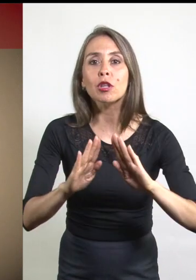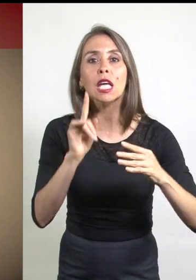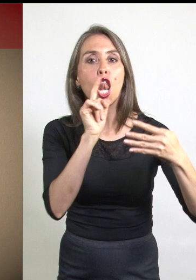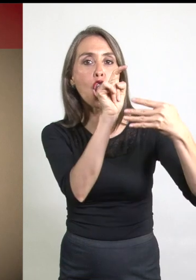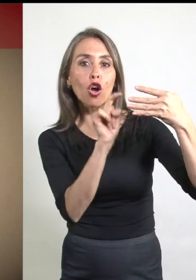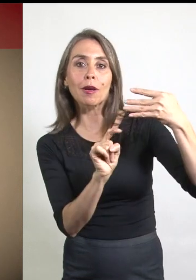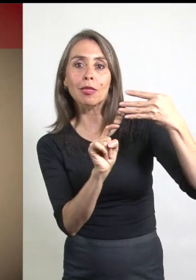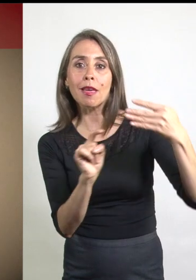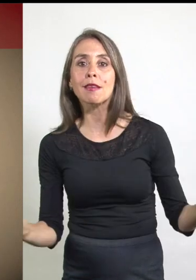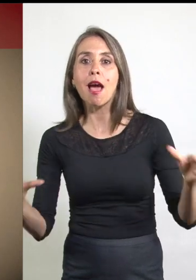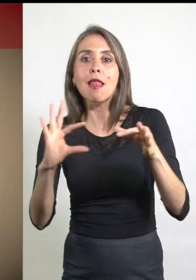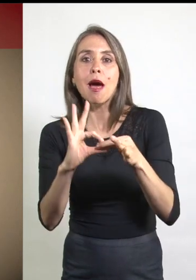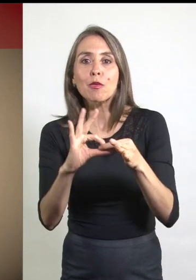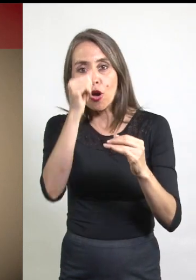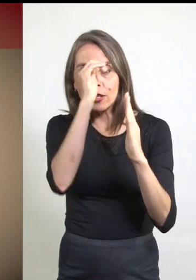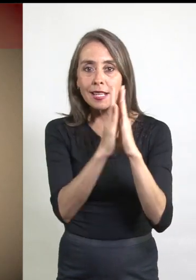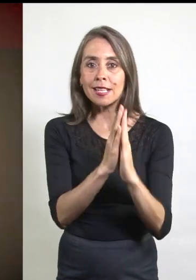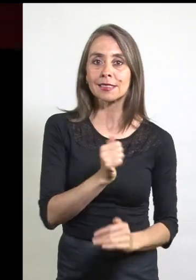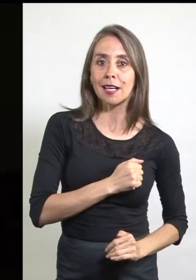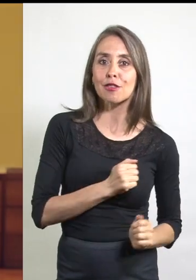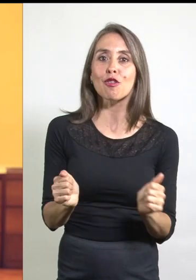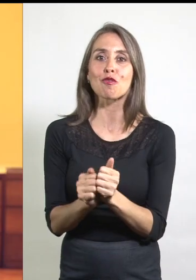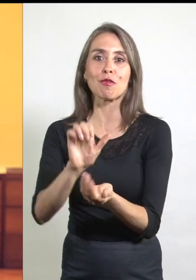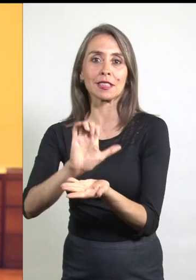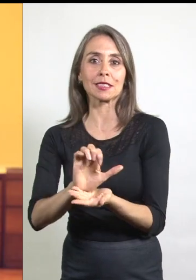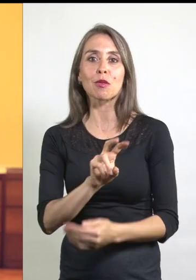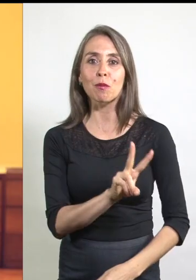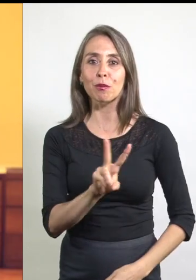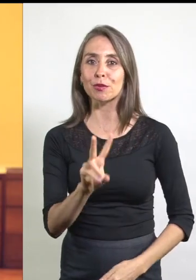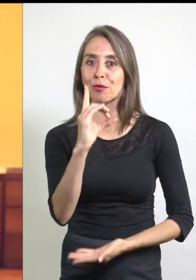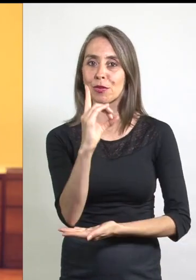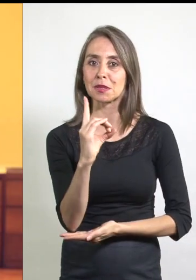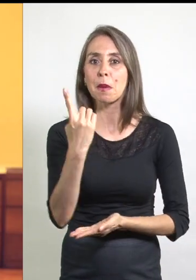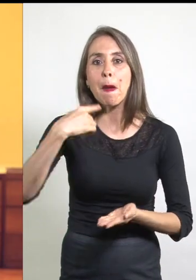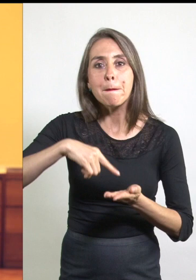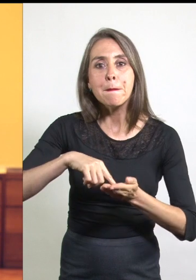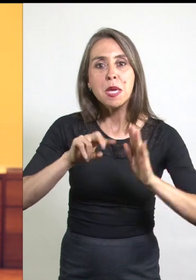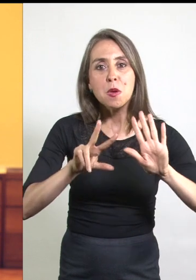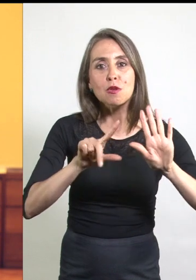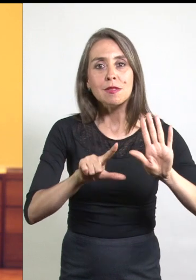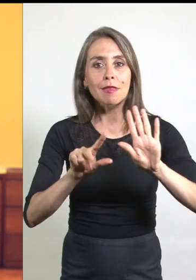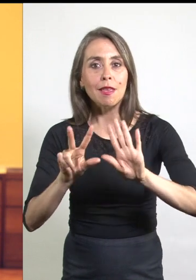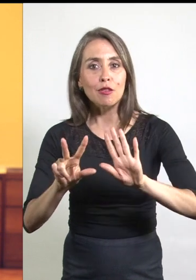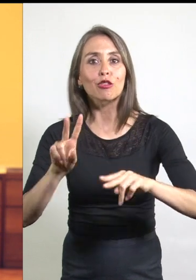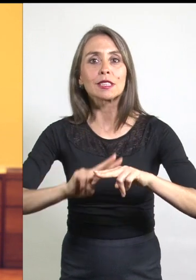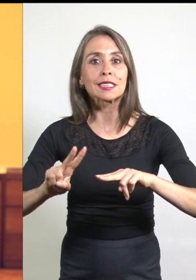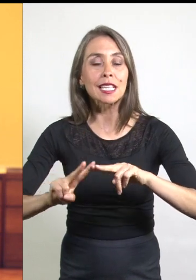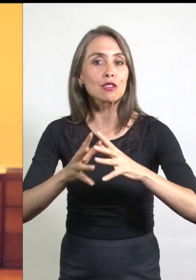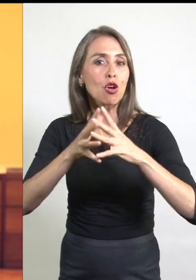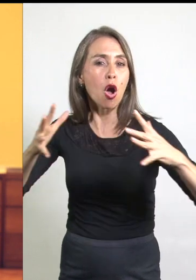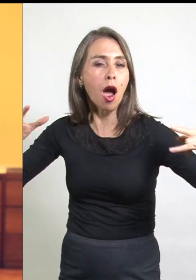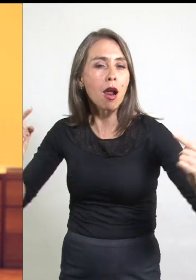prerrogativas derivadas de la unión de la Iglesia y el Estado. El 22 de diciembre de 1878 se realizó la